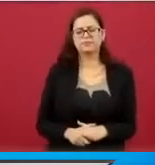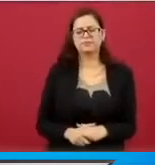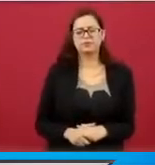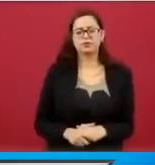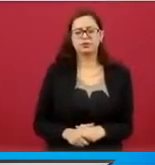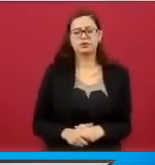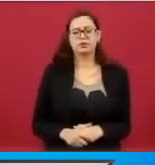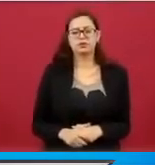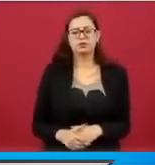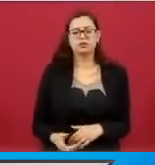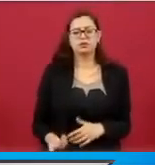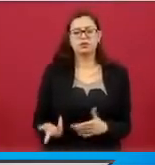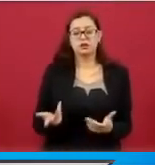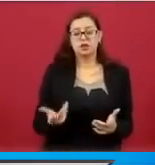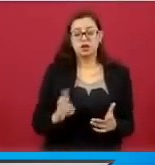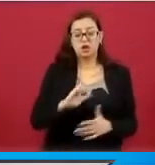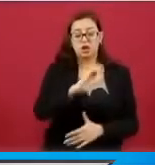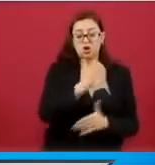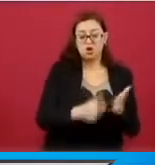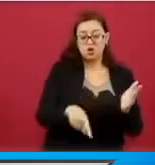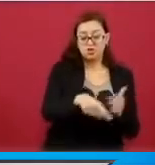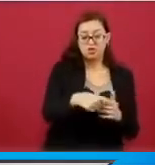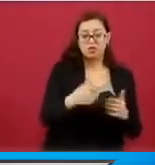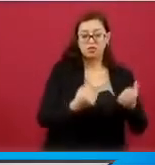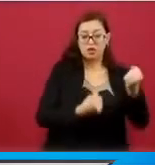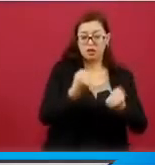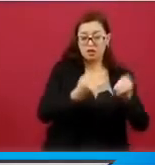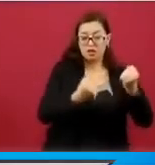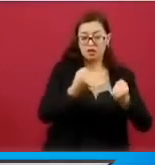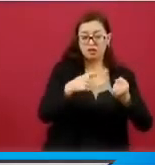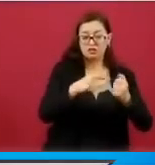estén los contratos de Fórmula 1.